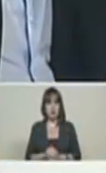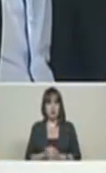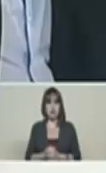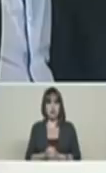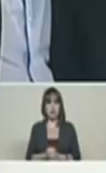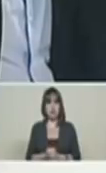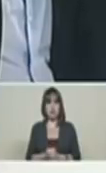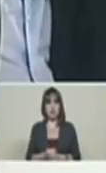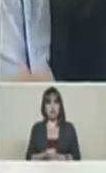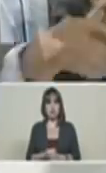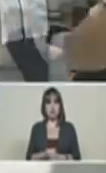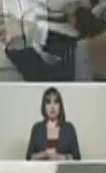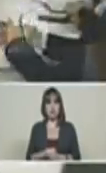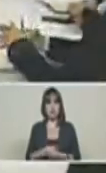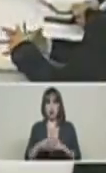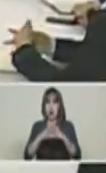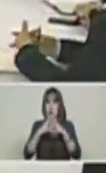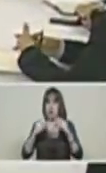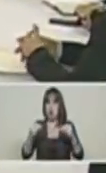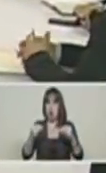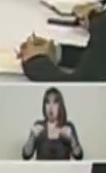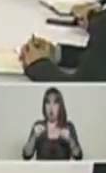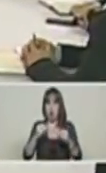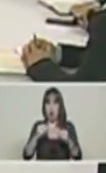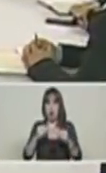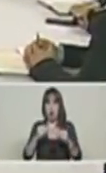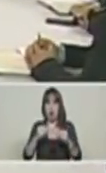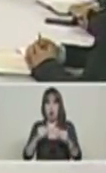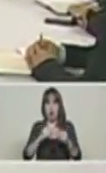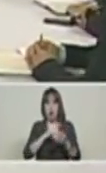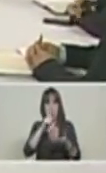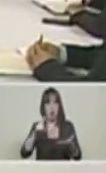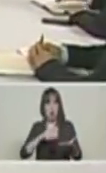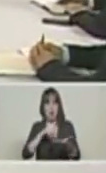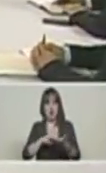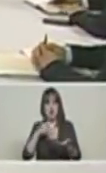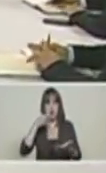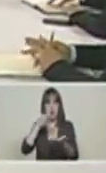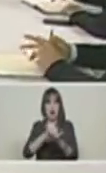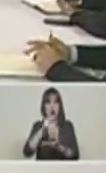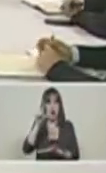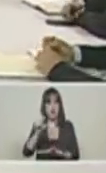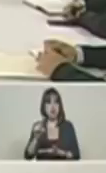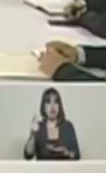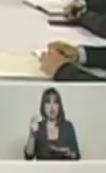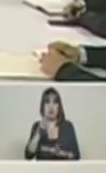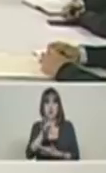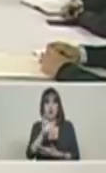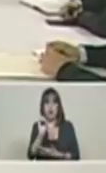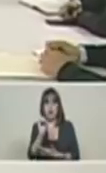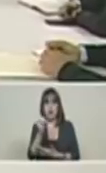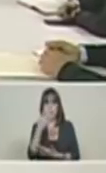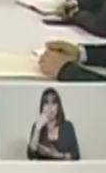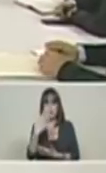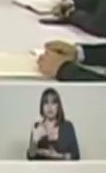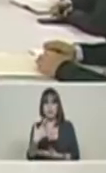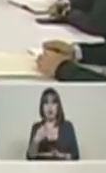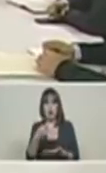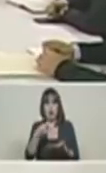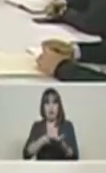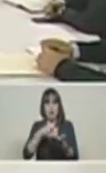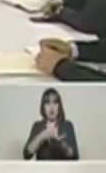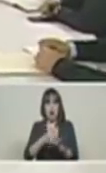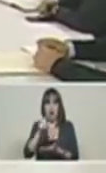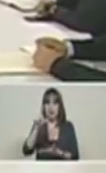Nosotros se los damos, todo el kit, en una módica suma de 50 bolívares, creo que es,